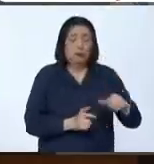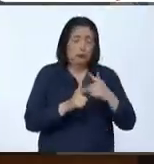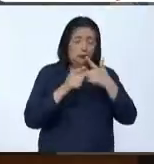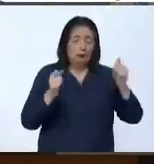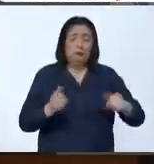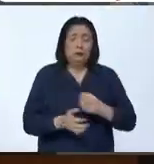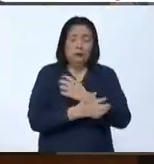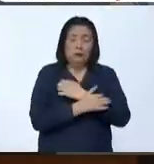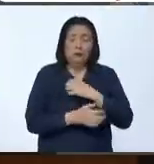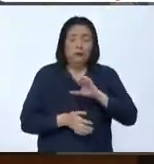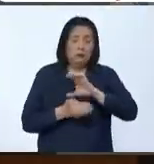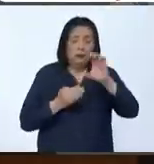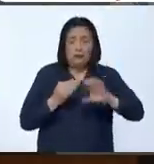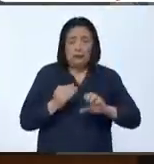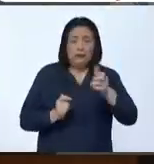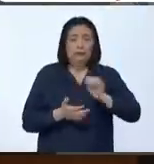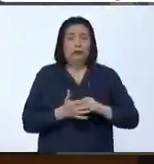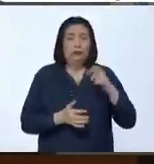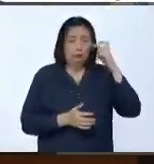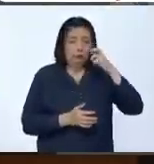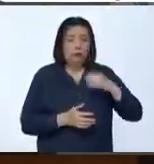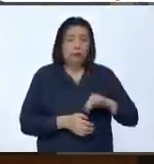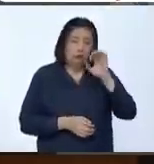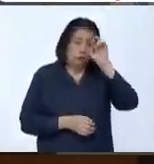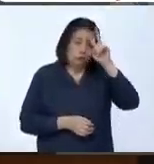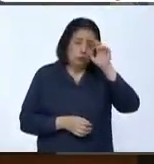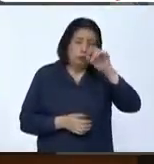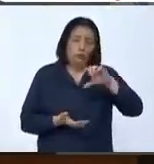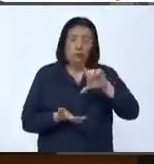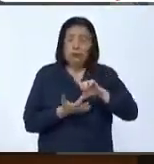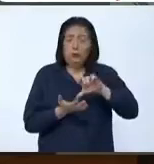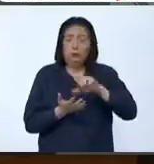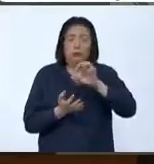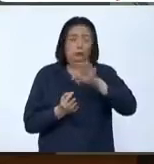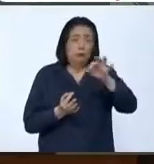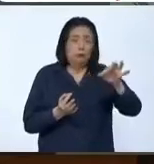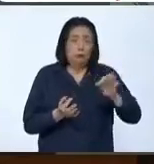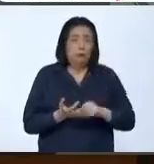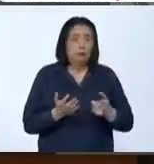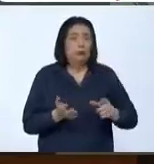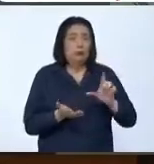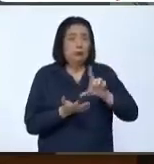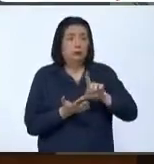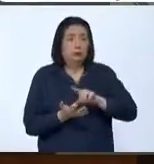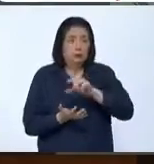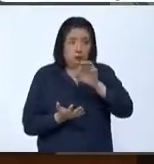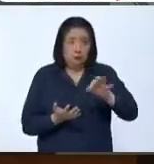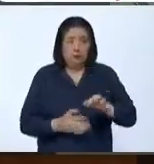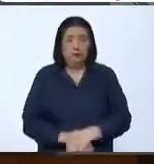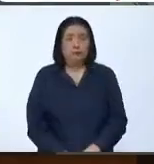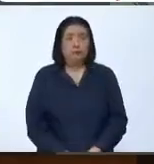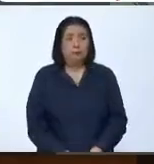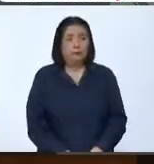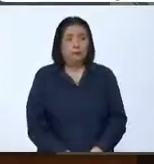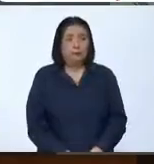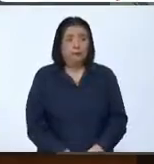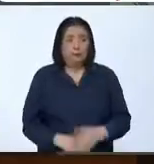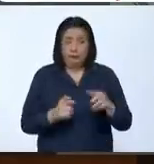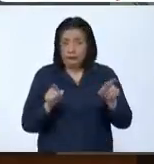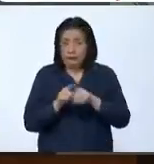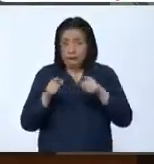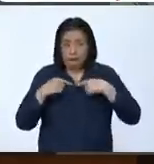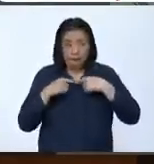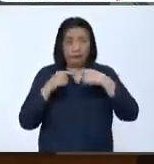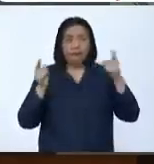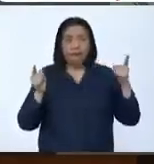libertad lambayeque cajamarca puno cusco Lima provincia y Lima metro Lima metropolitana anunció